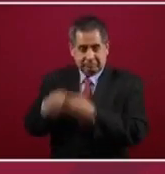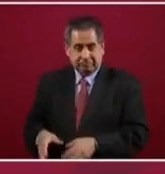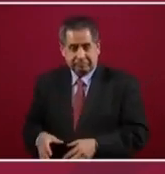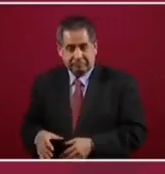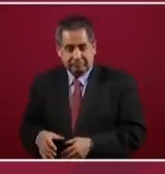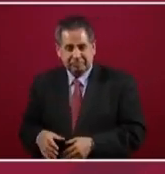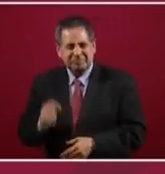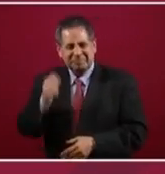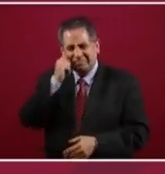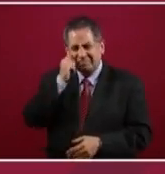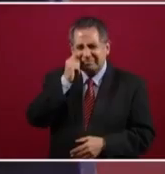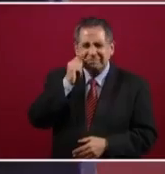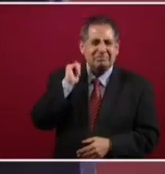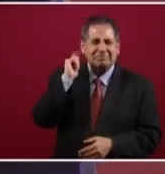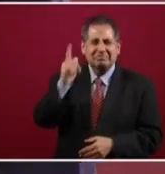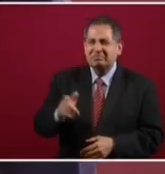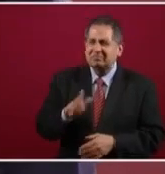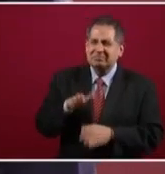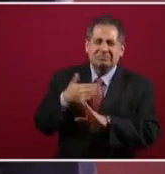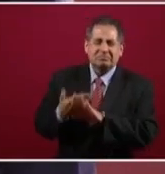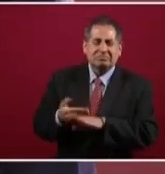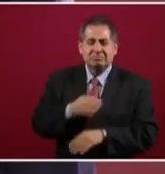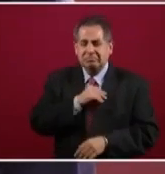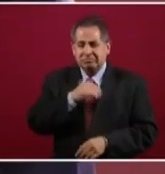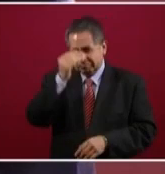Entonces, no,